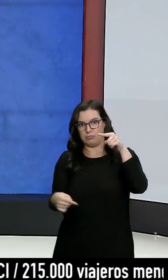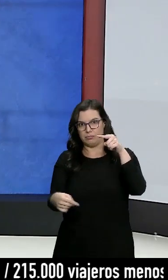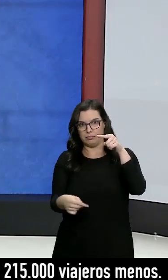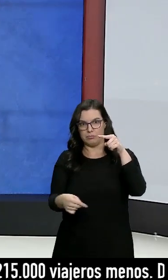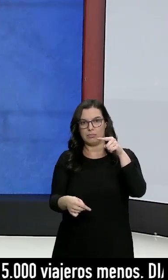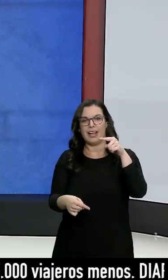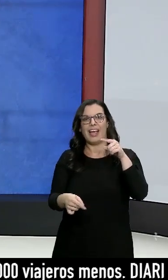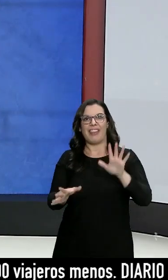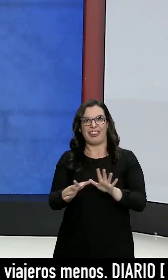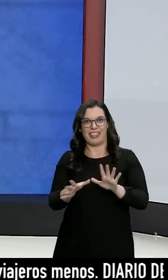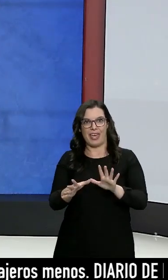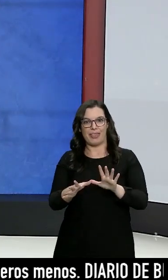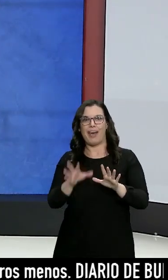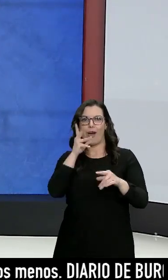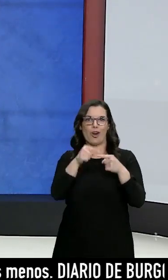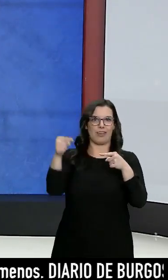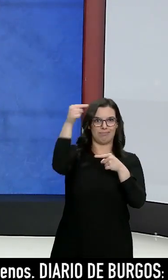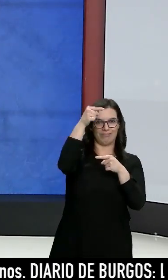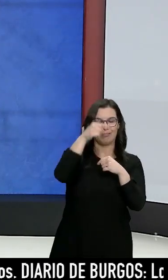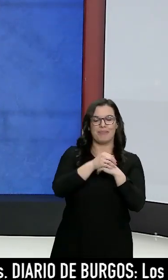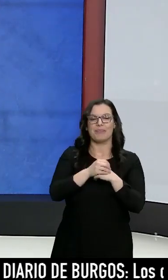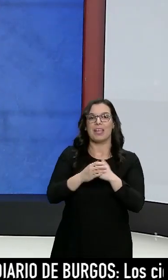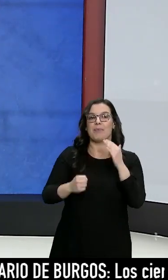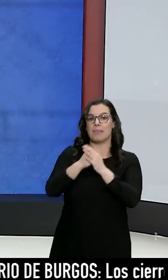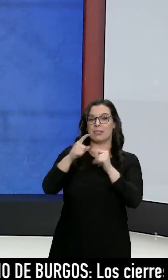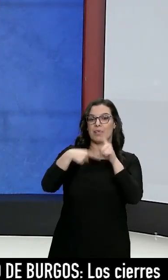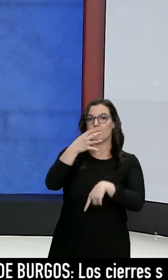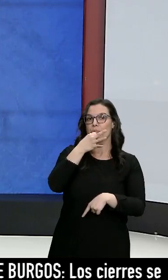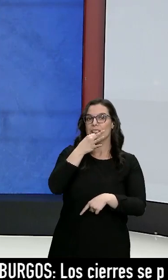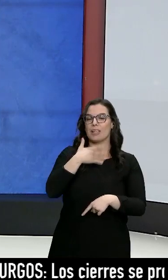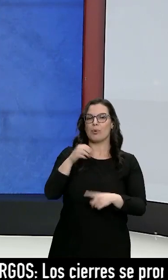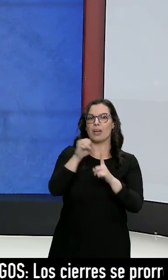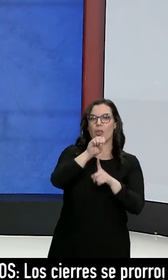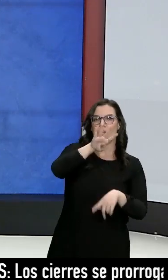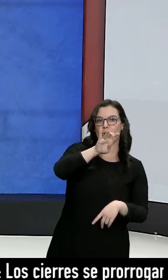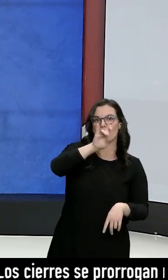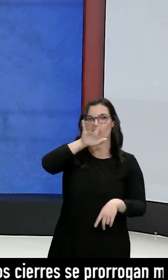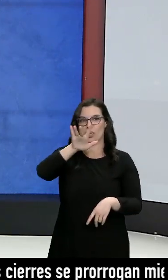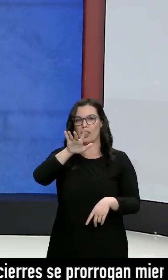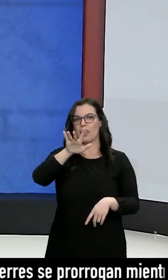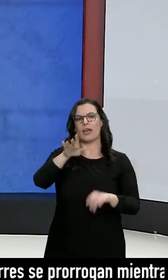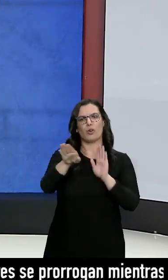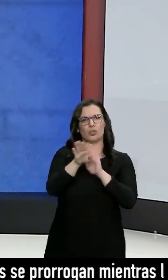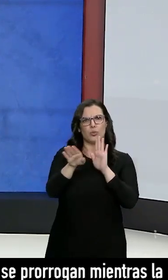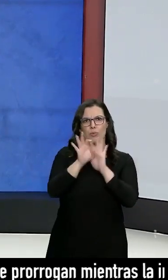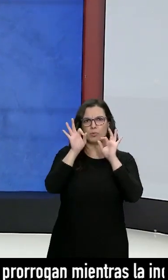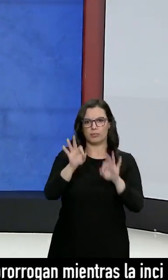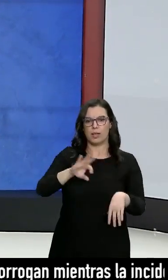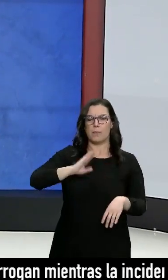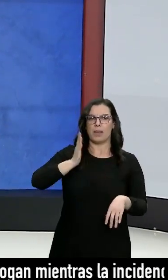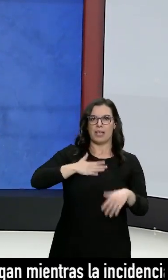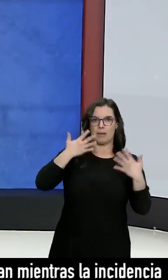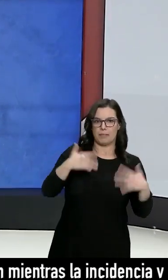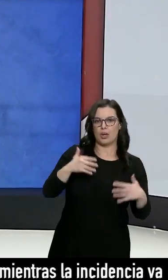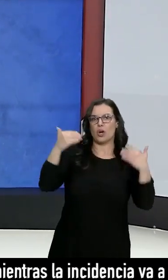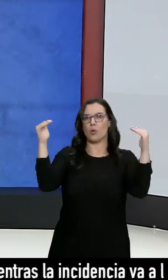pero negativos, en puntos de Soria. Las máximas ya alcanzan por la tarde 14, incluso 15 grados. Así vamos a seguir. Nos esperan mañana, miércoles y el